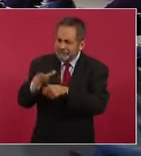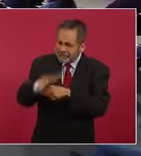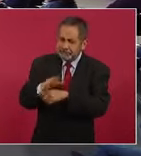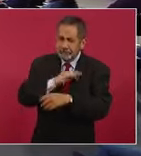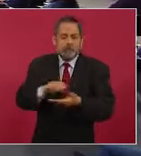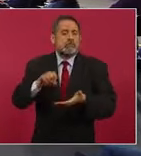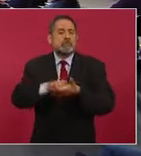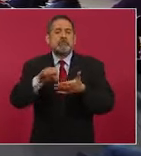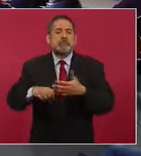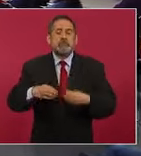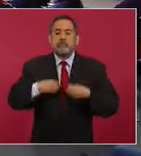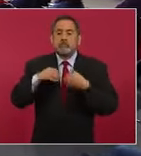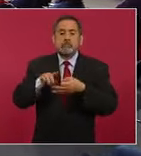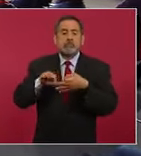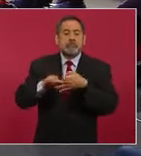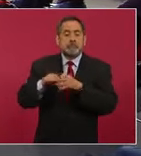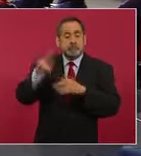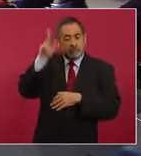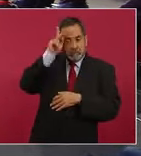Pachuca, que les va a quedar.